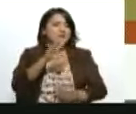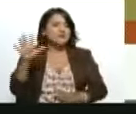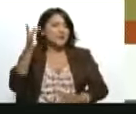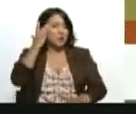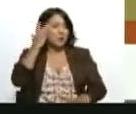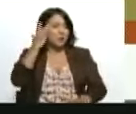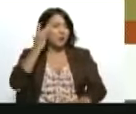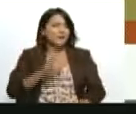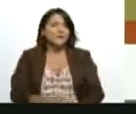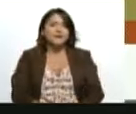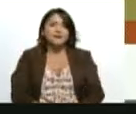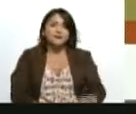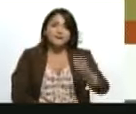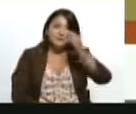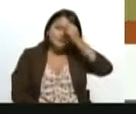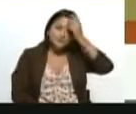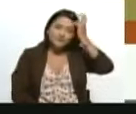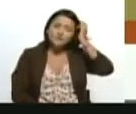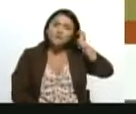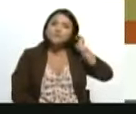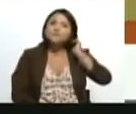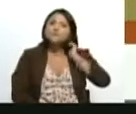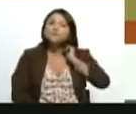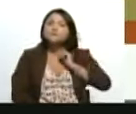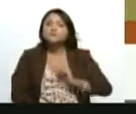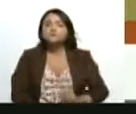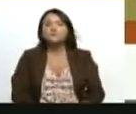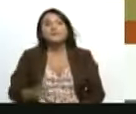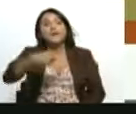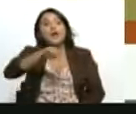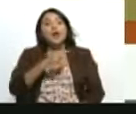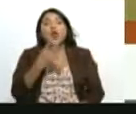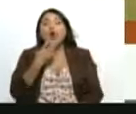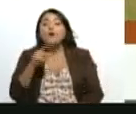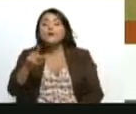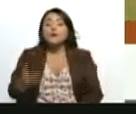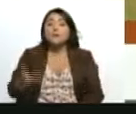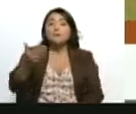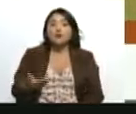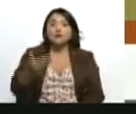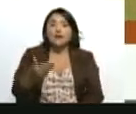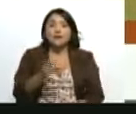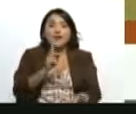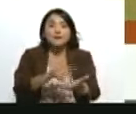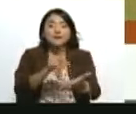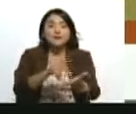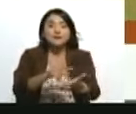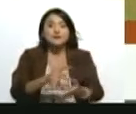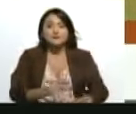Bajen la mano, por favor. La juventud es fundamental que esté ahí.